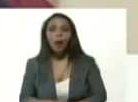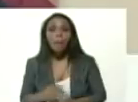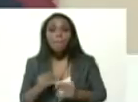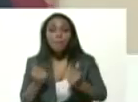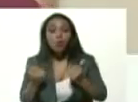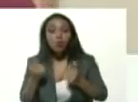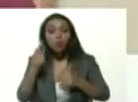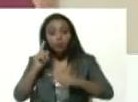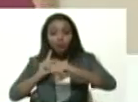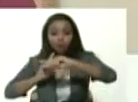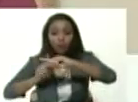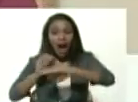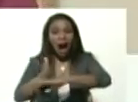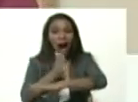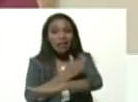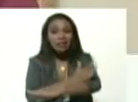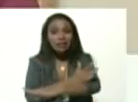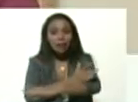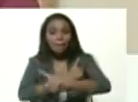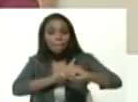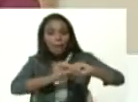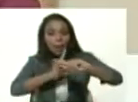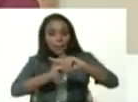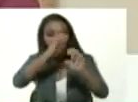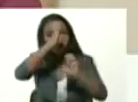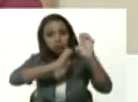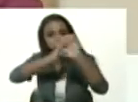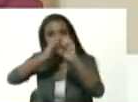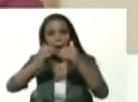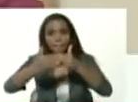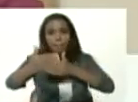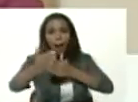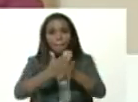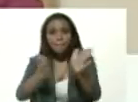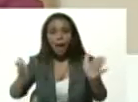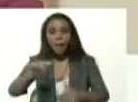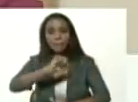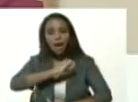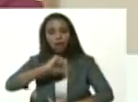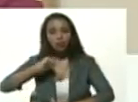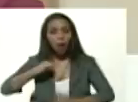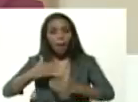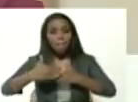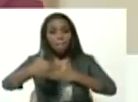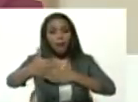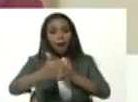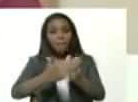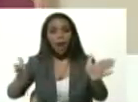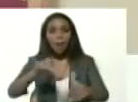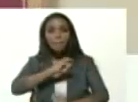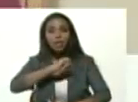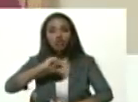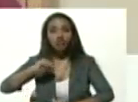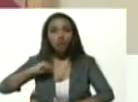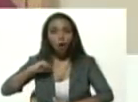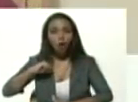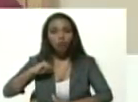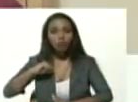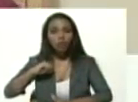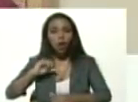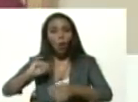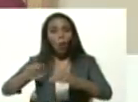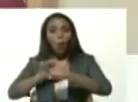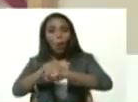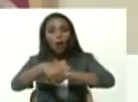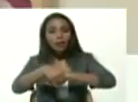Despistaje ampliado y personalizado, ampliado y personalizado, Jorge Rodríguez, es el